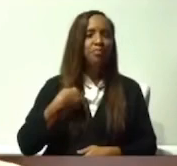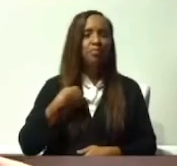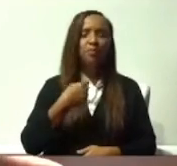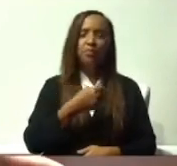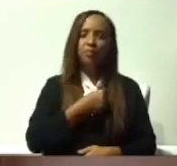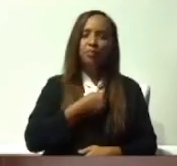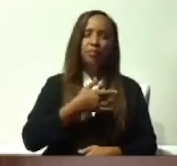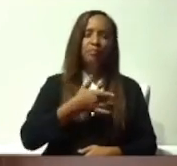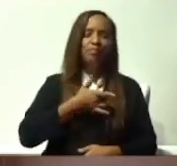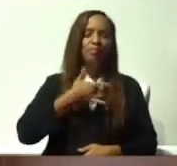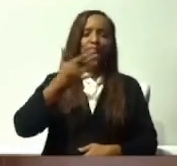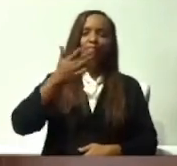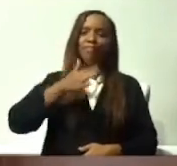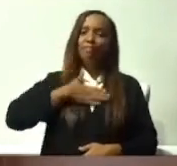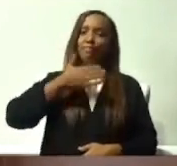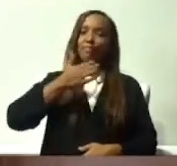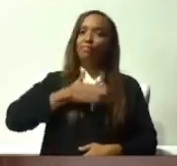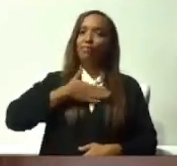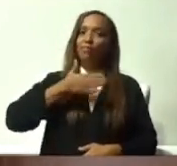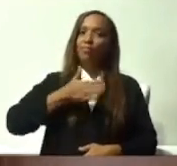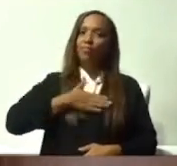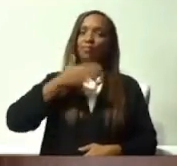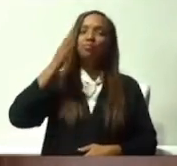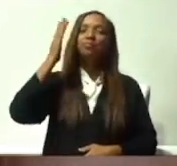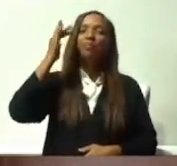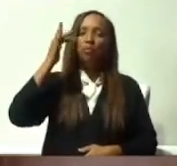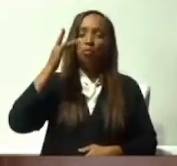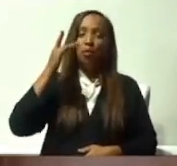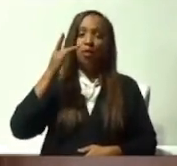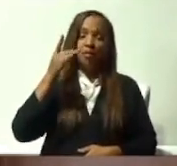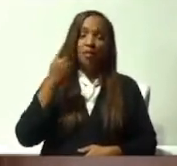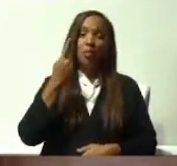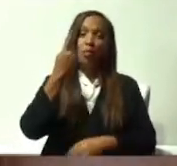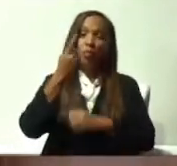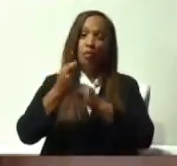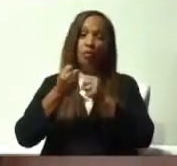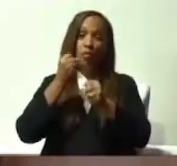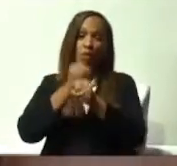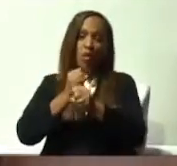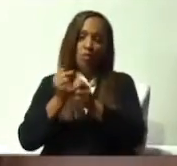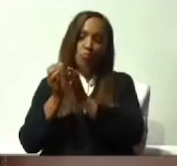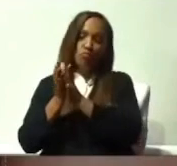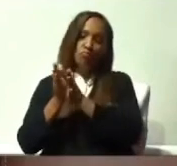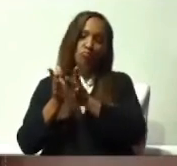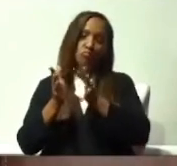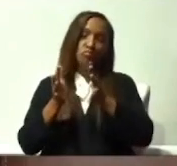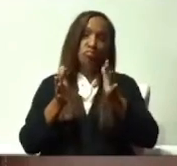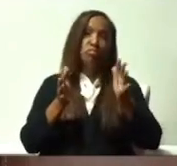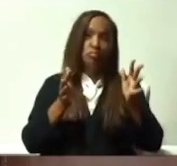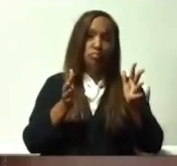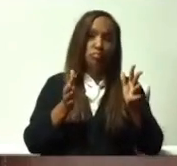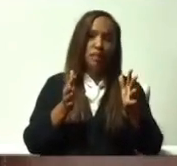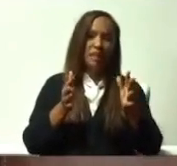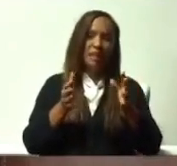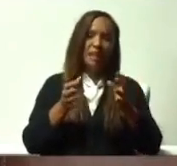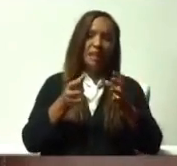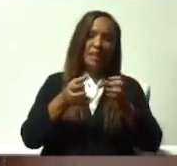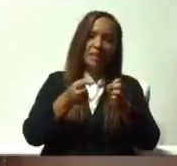un año y medio de esfuerzo, tener este momento aquí en el hemiciclo